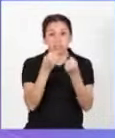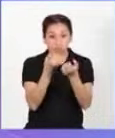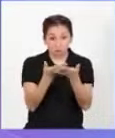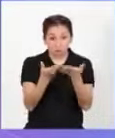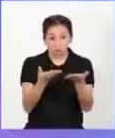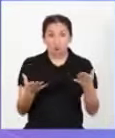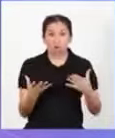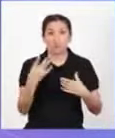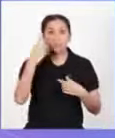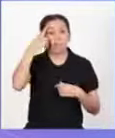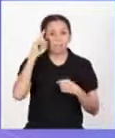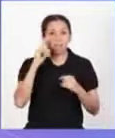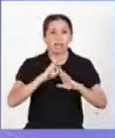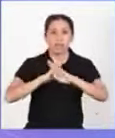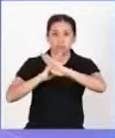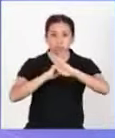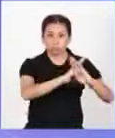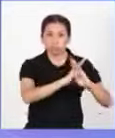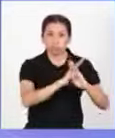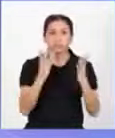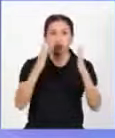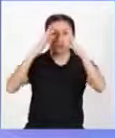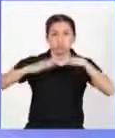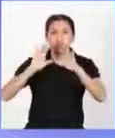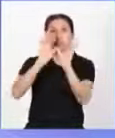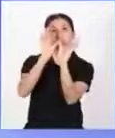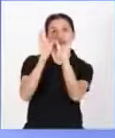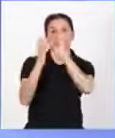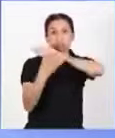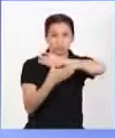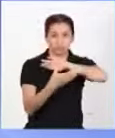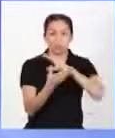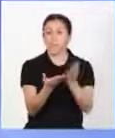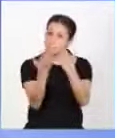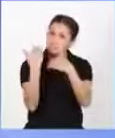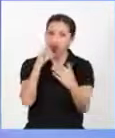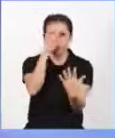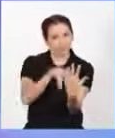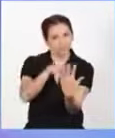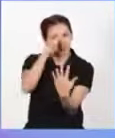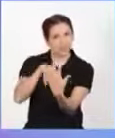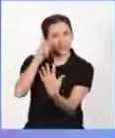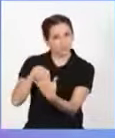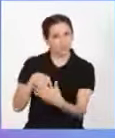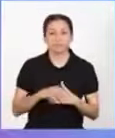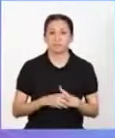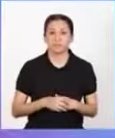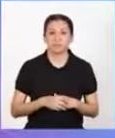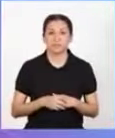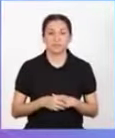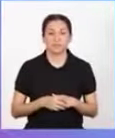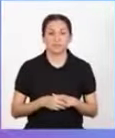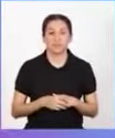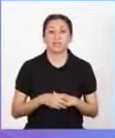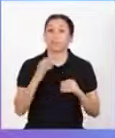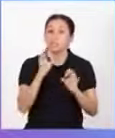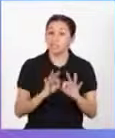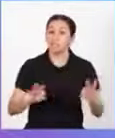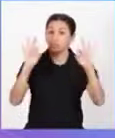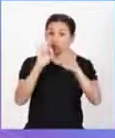elementos muy importantes para prevenir y afrontar desastres naturales. ¡Vamos a repasarlo!